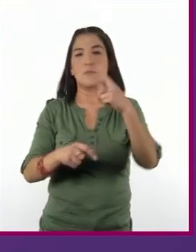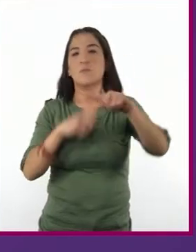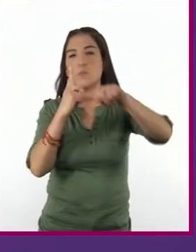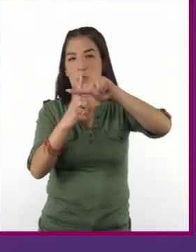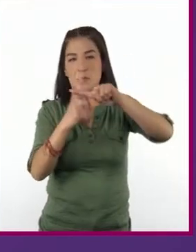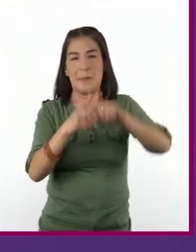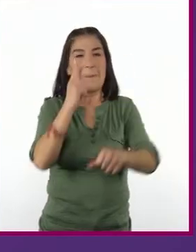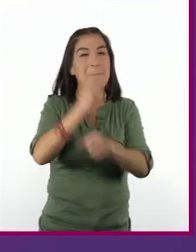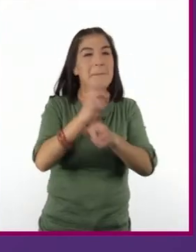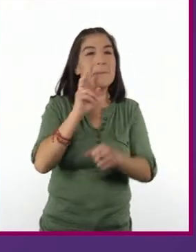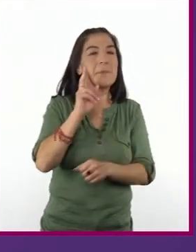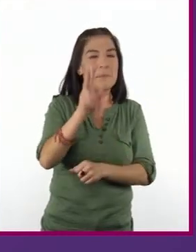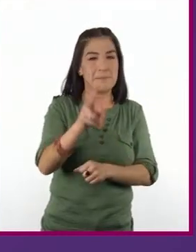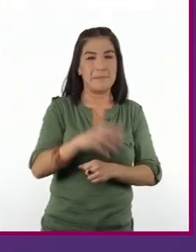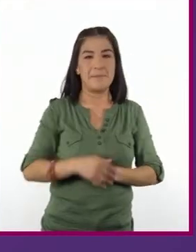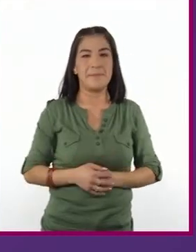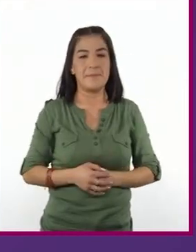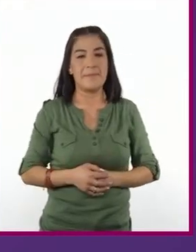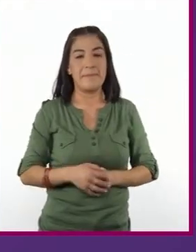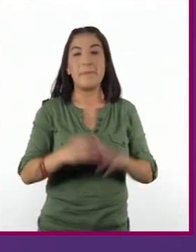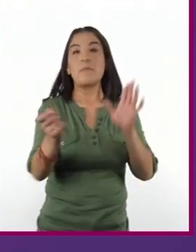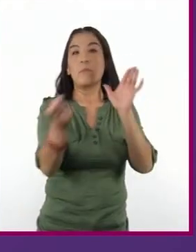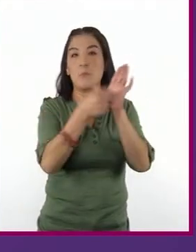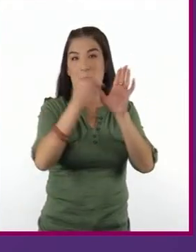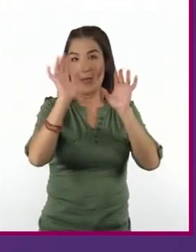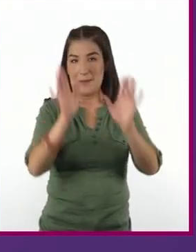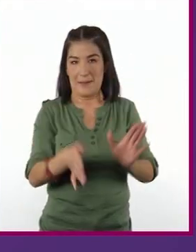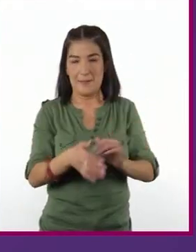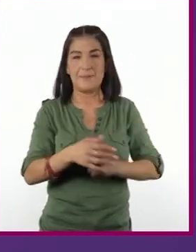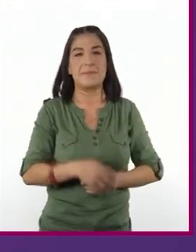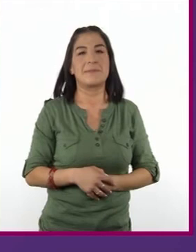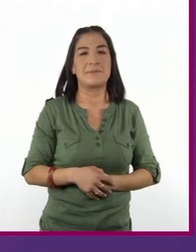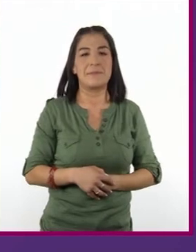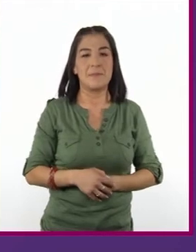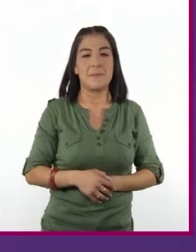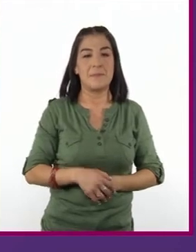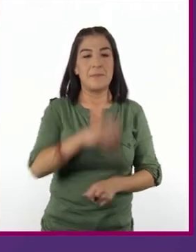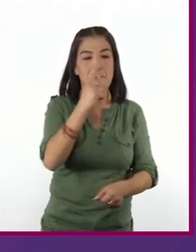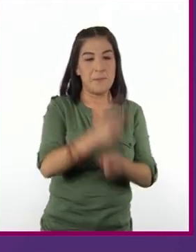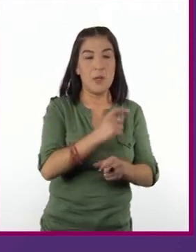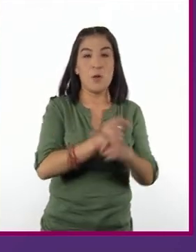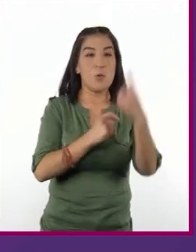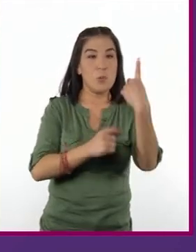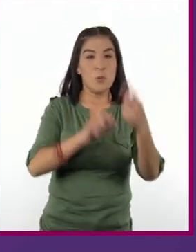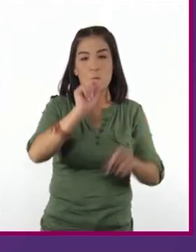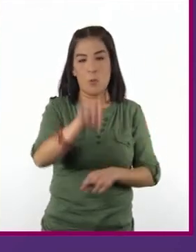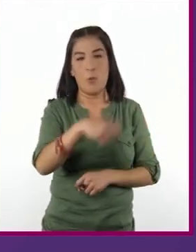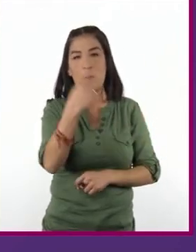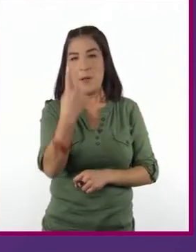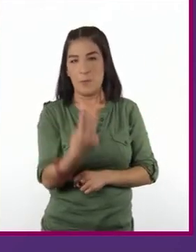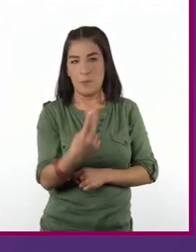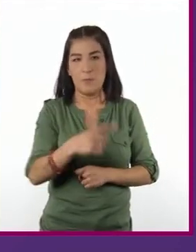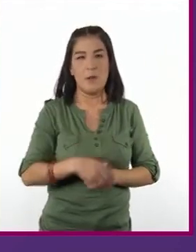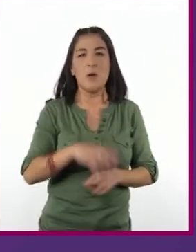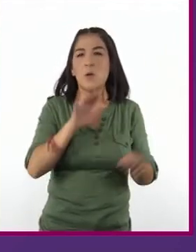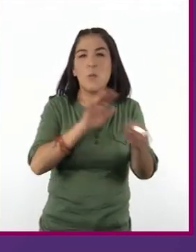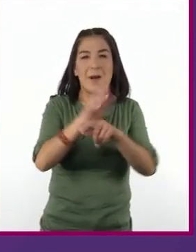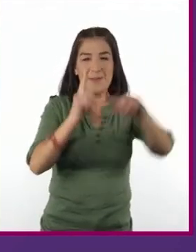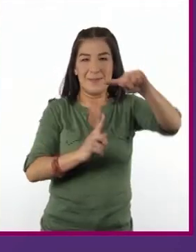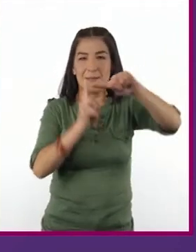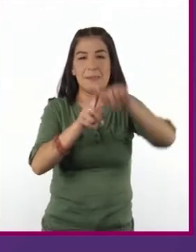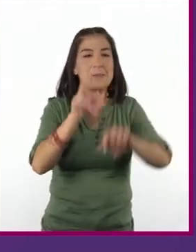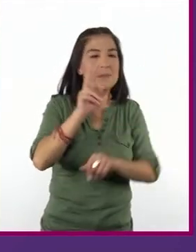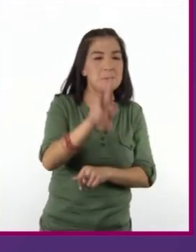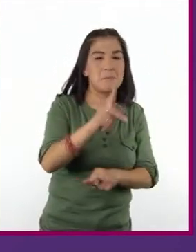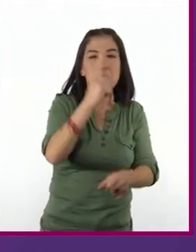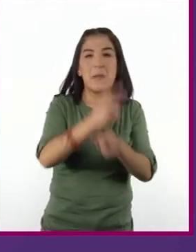punto. Continuamos con las siguientes coordenadas de la tabla. 1,1. Localizamos en el eje de las abscisas